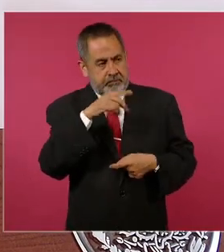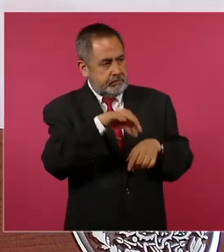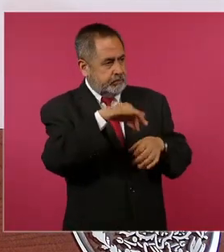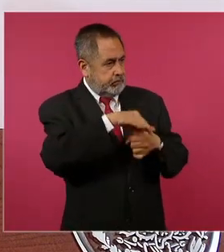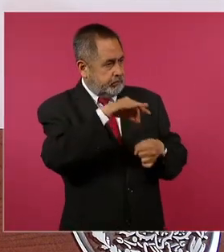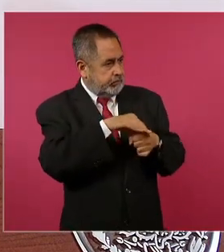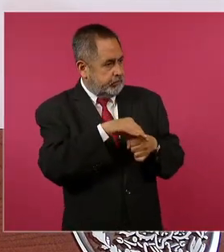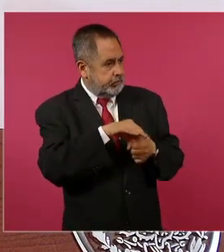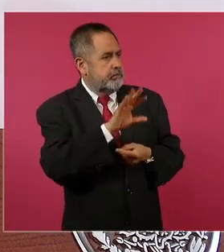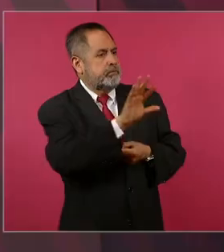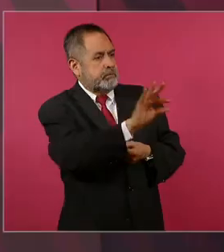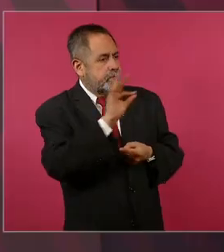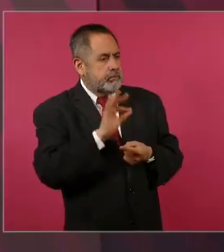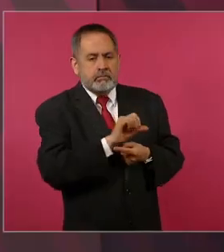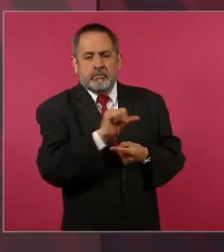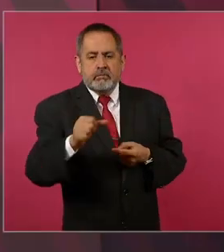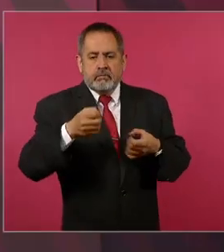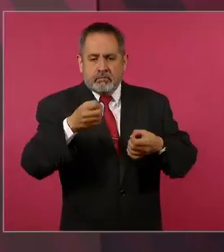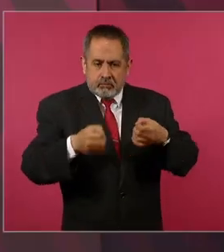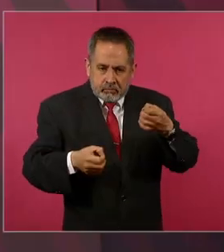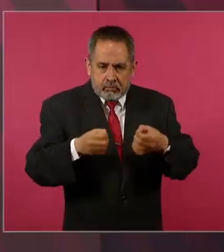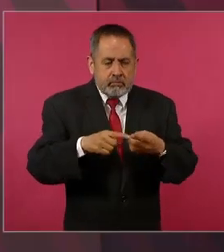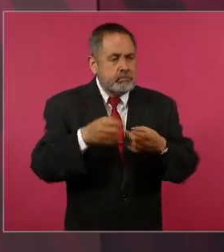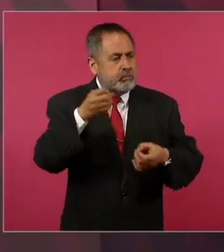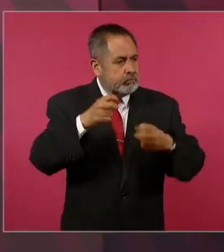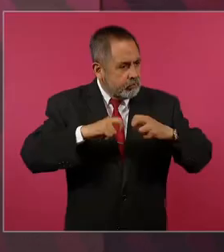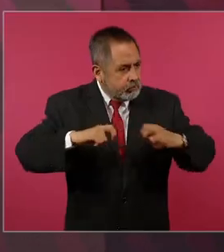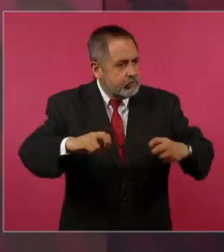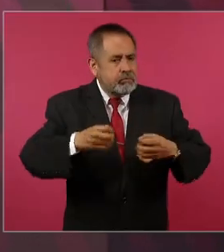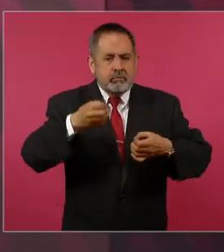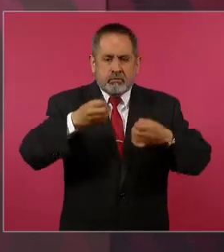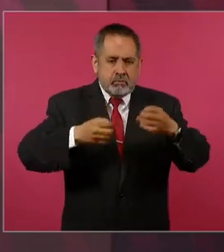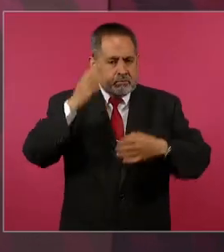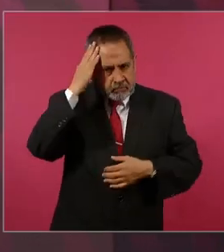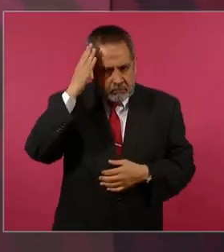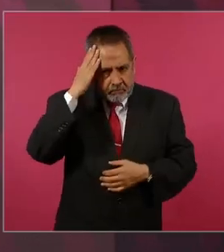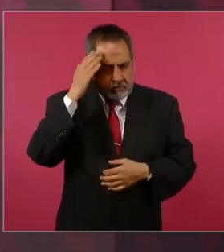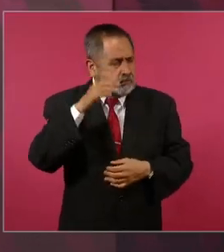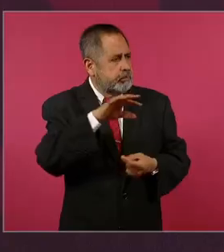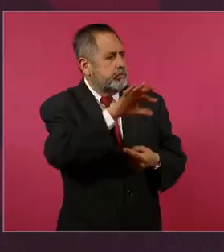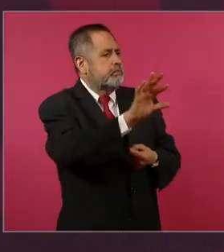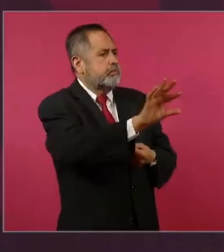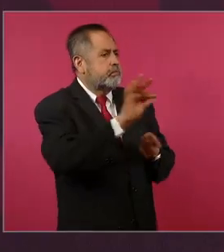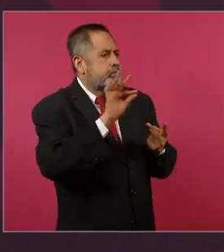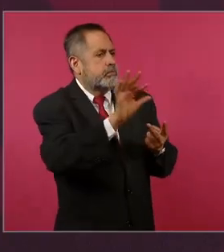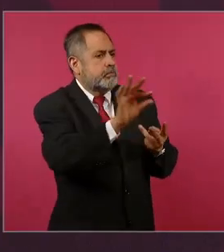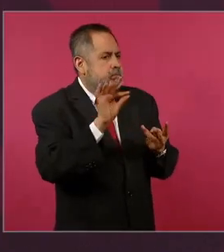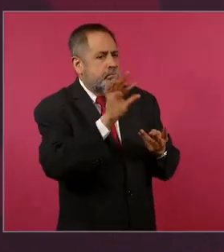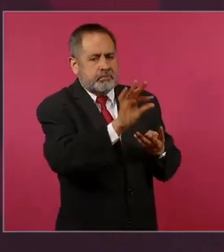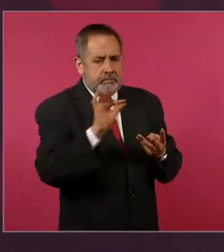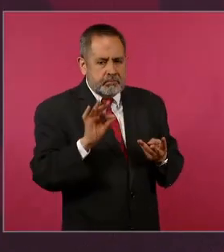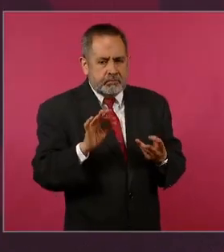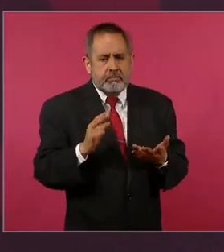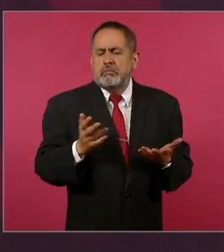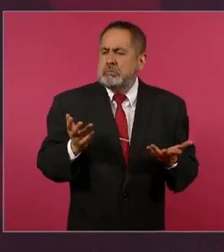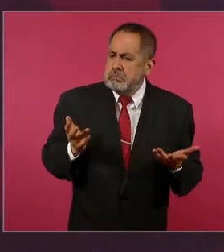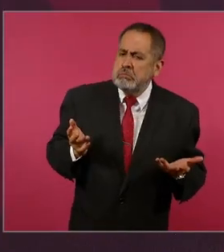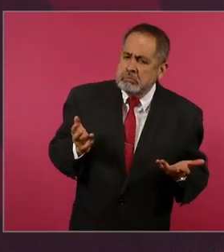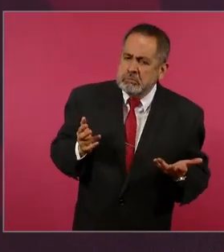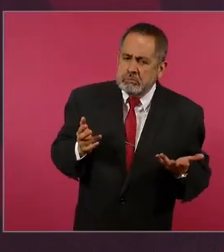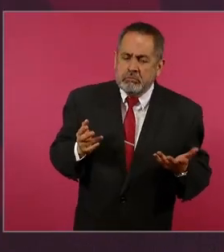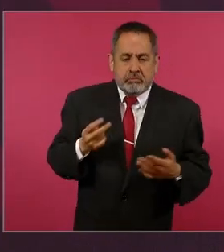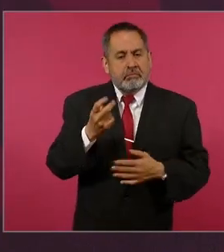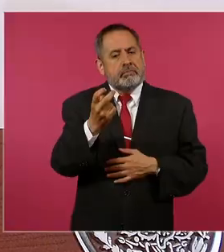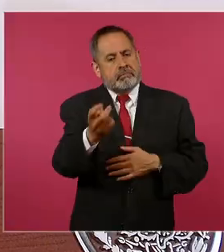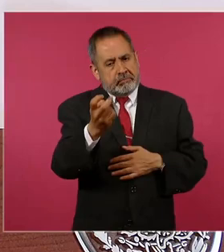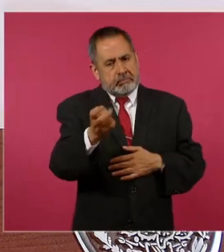jueces, y a los magistrados y a los ministros. Y ahí es donde se